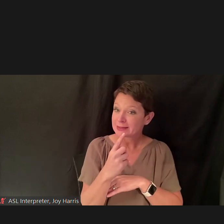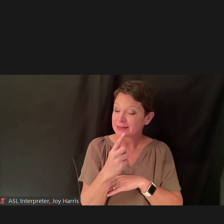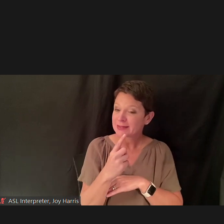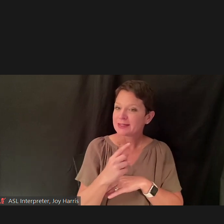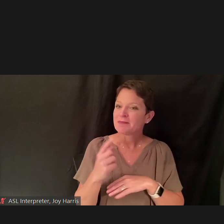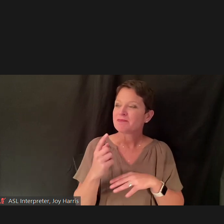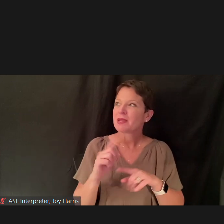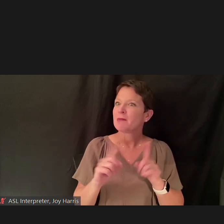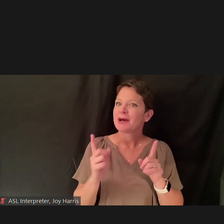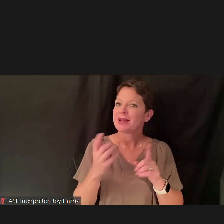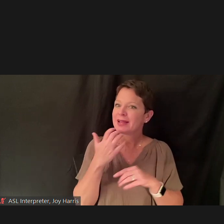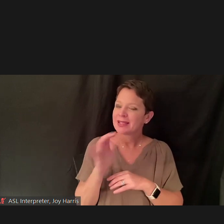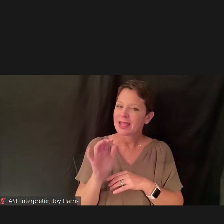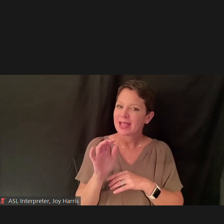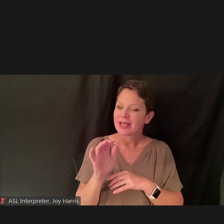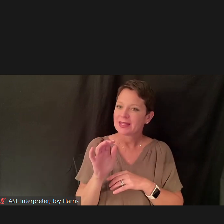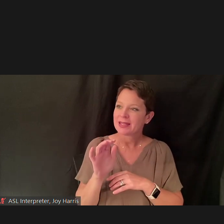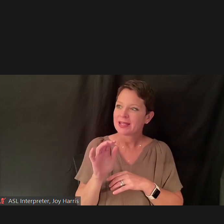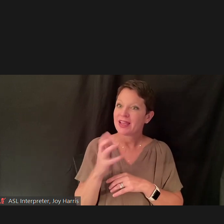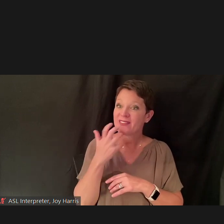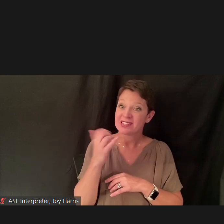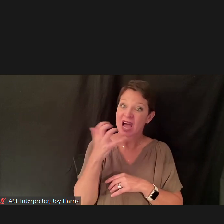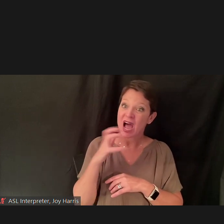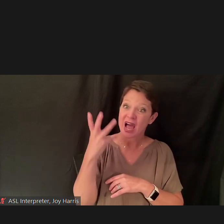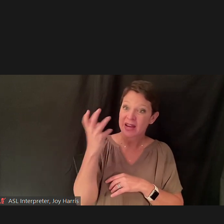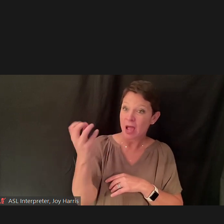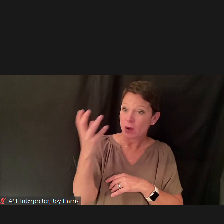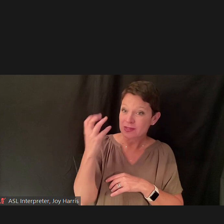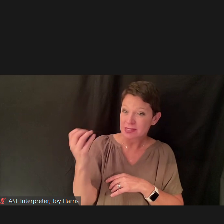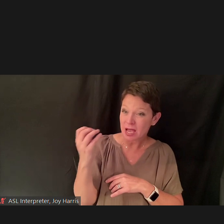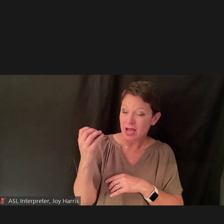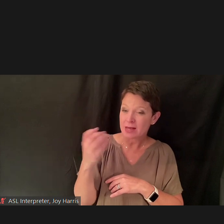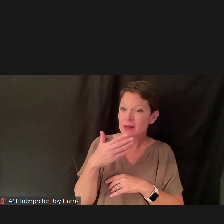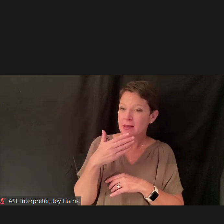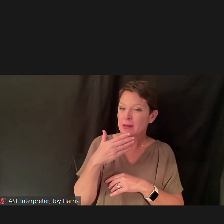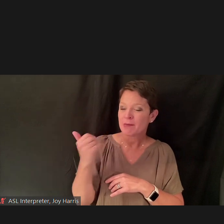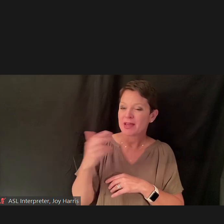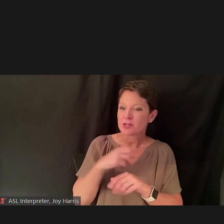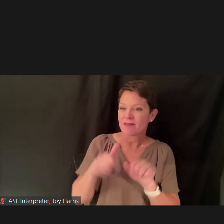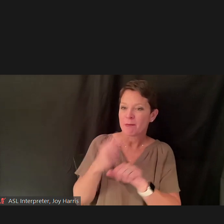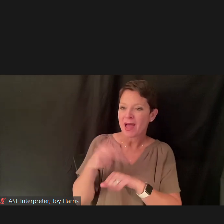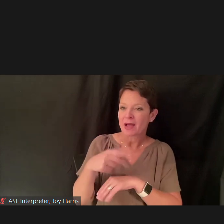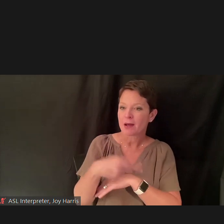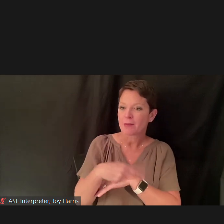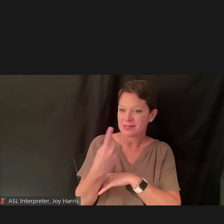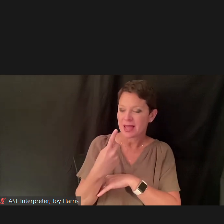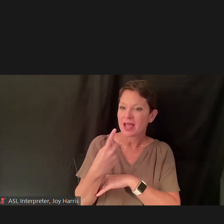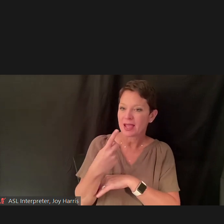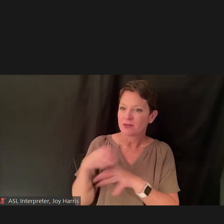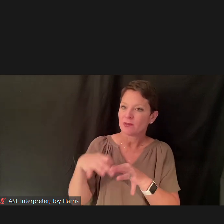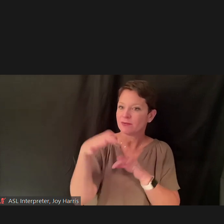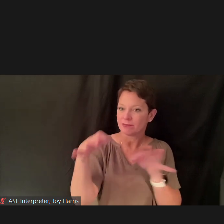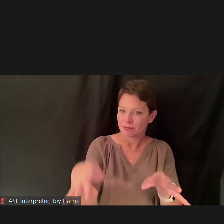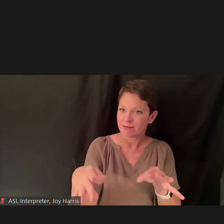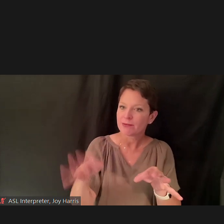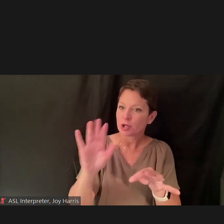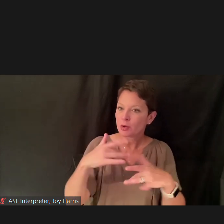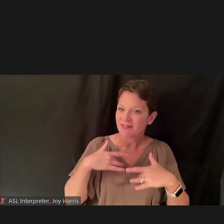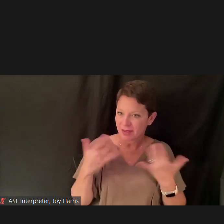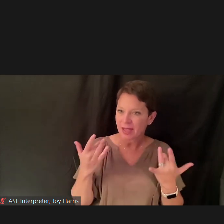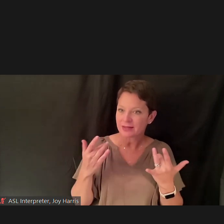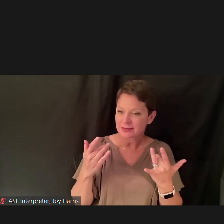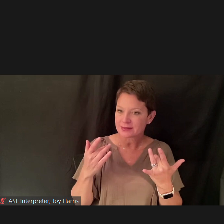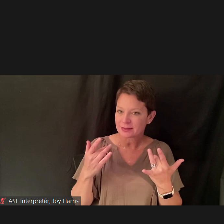Es bueno planear por un día de calor, igual a un día de lluvia. Es mejor